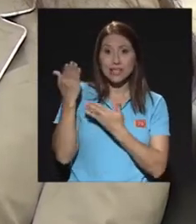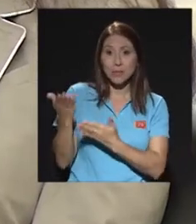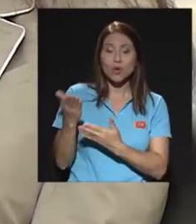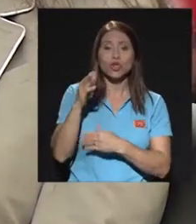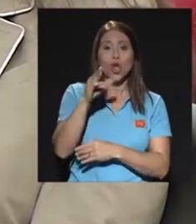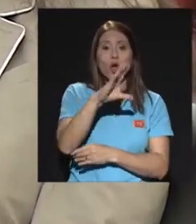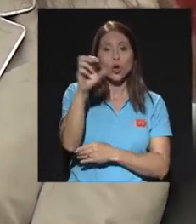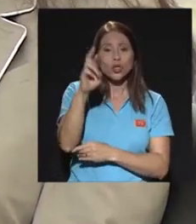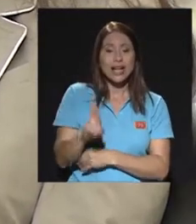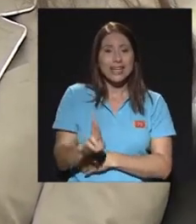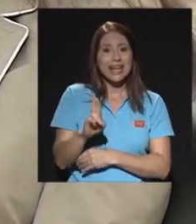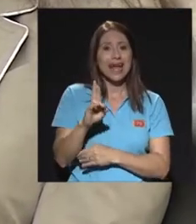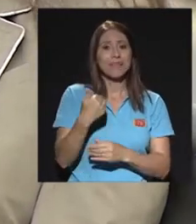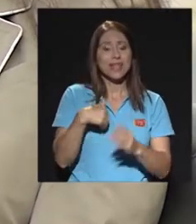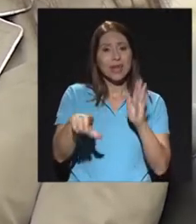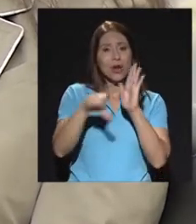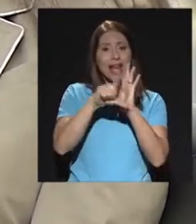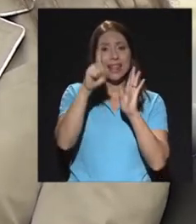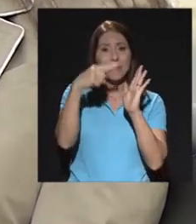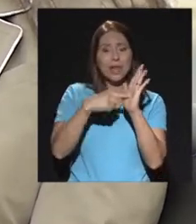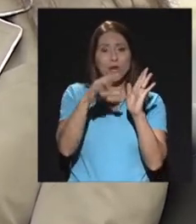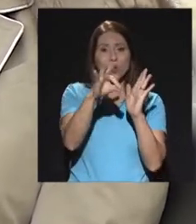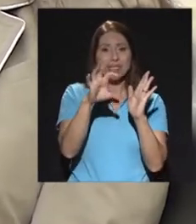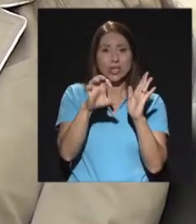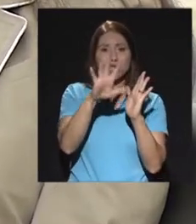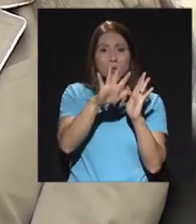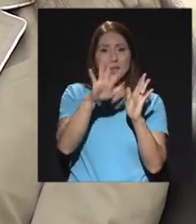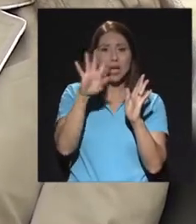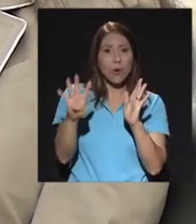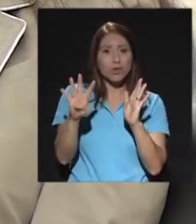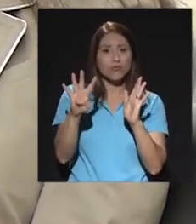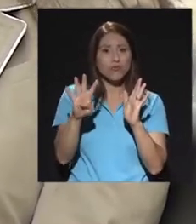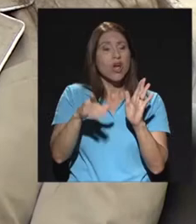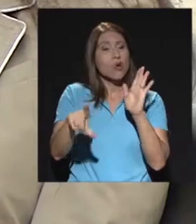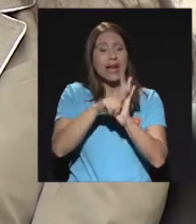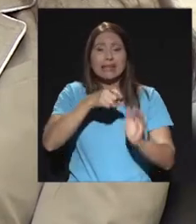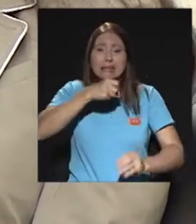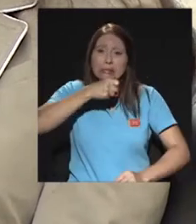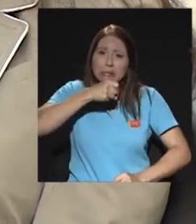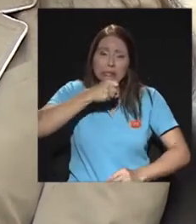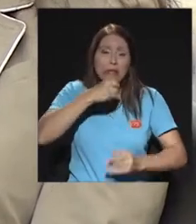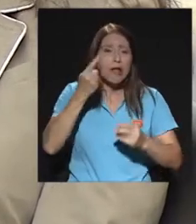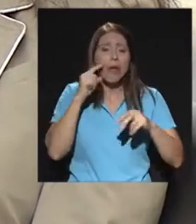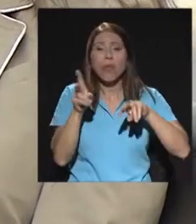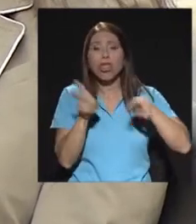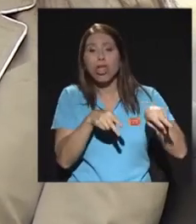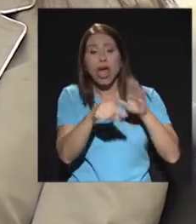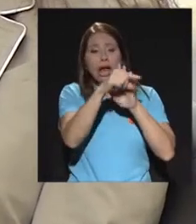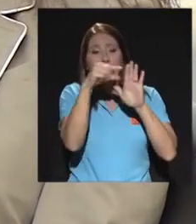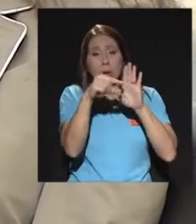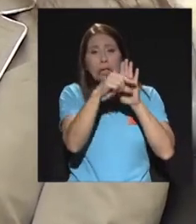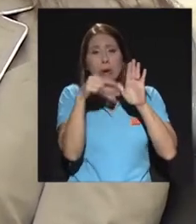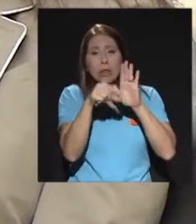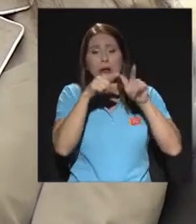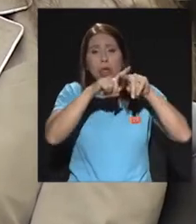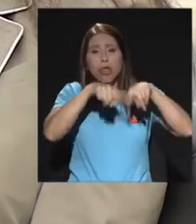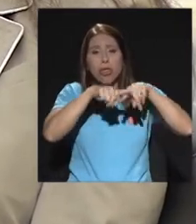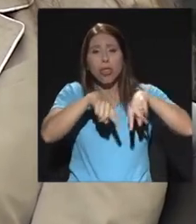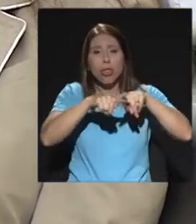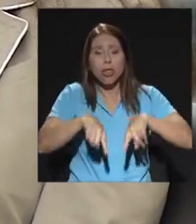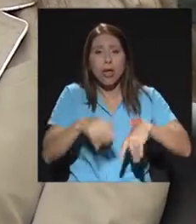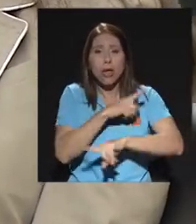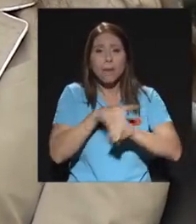ley de 1954 que es obsoleta, que es omisa, que se le han ido derogando artículos y ha quedado un caparazón que realmente no regula